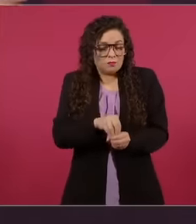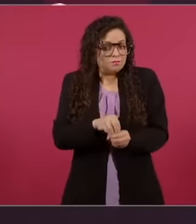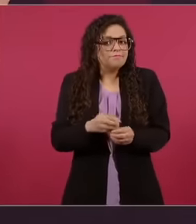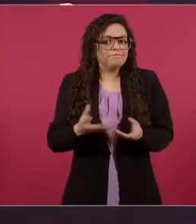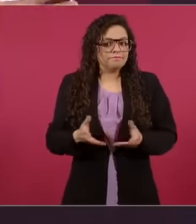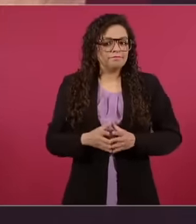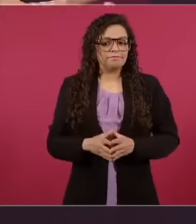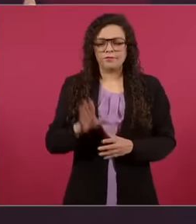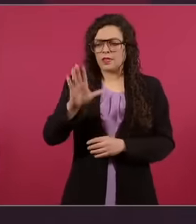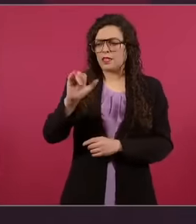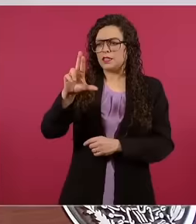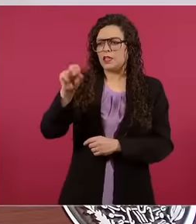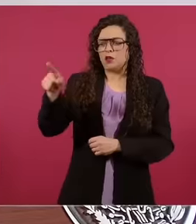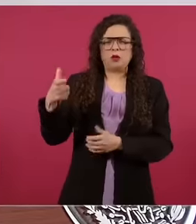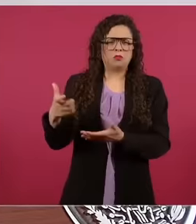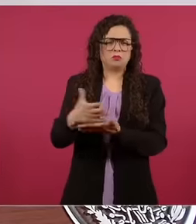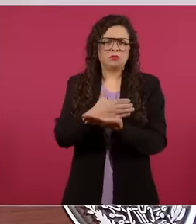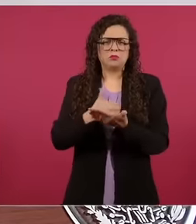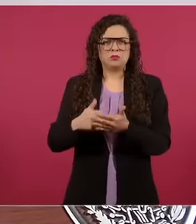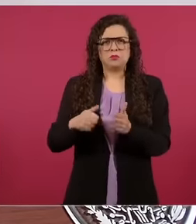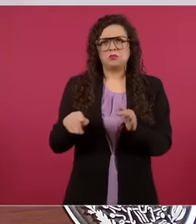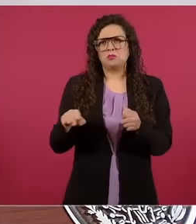Ciro debe estar ganando 2 millones